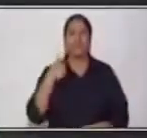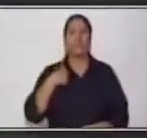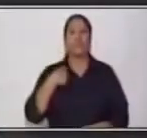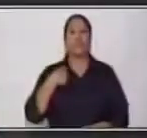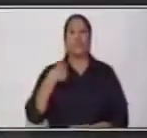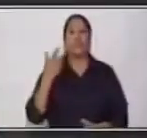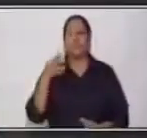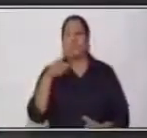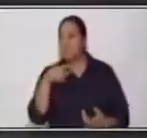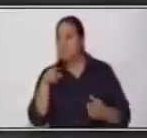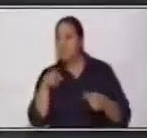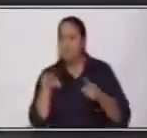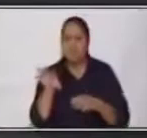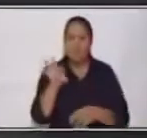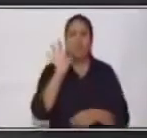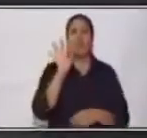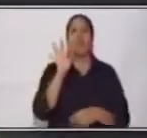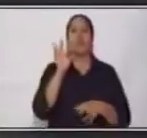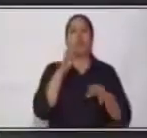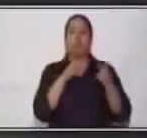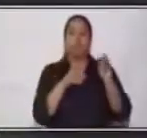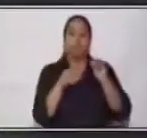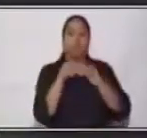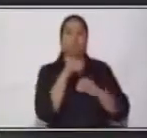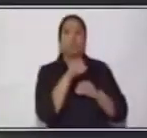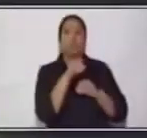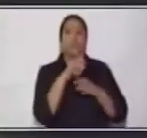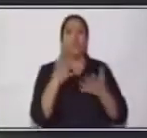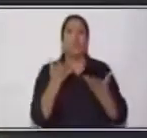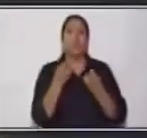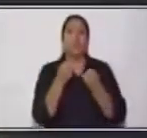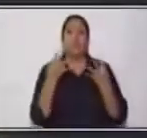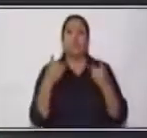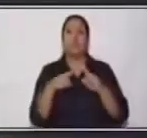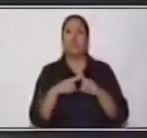encontré, cuando sustituí, que mi valor en x será